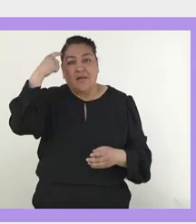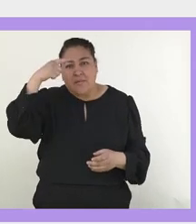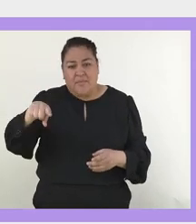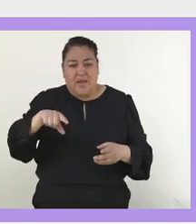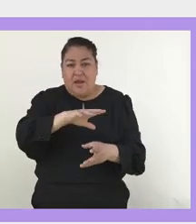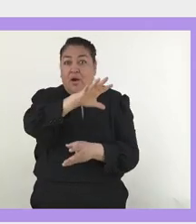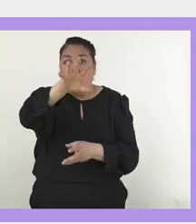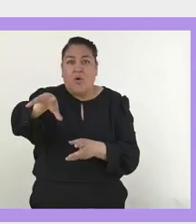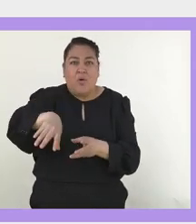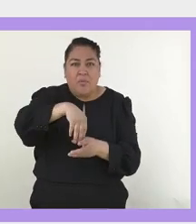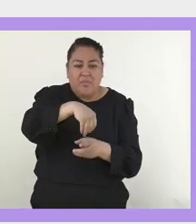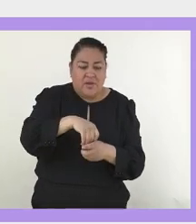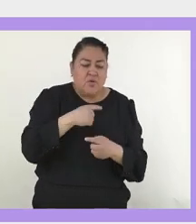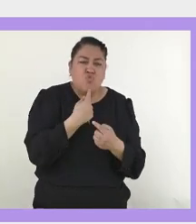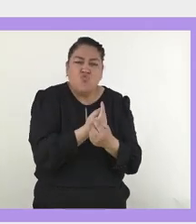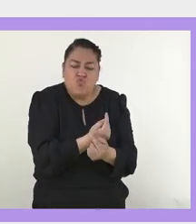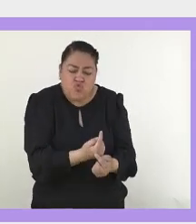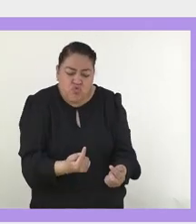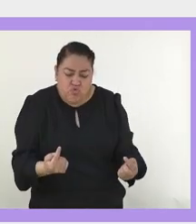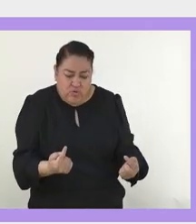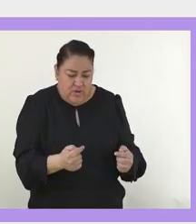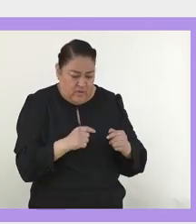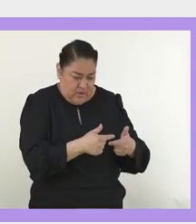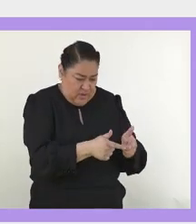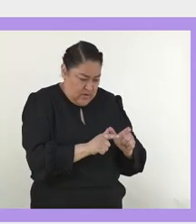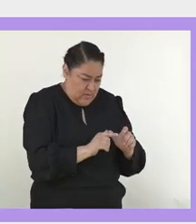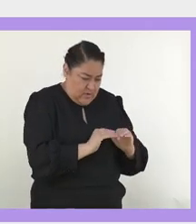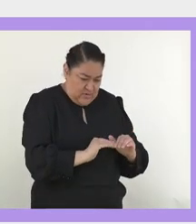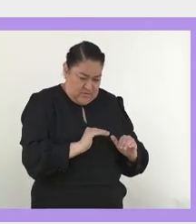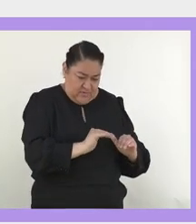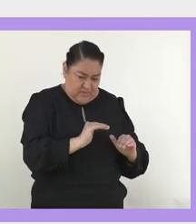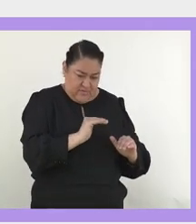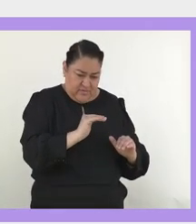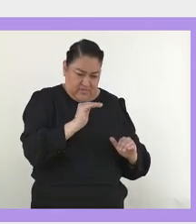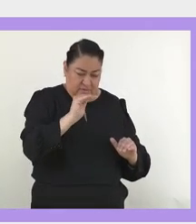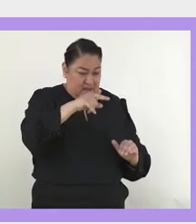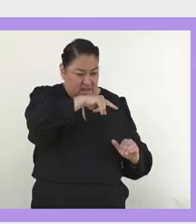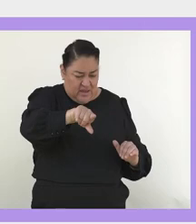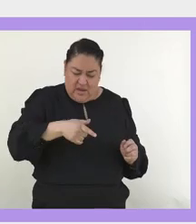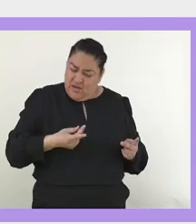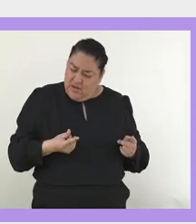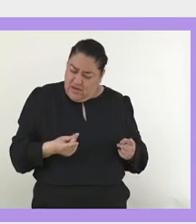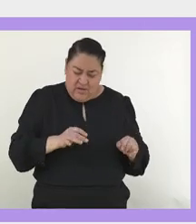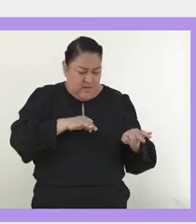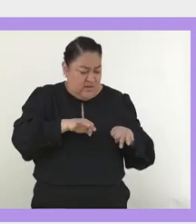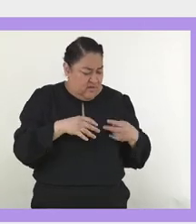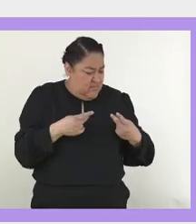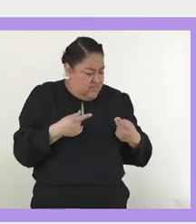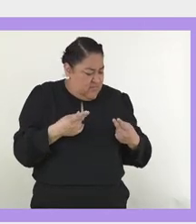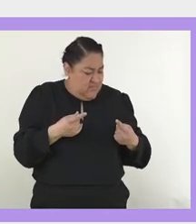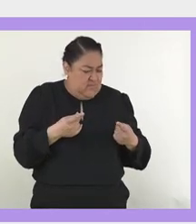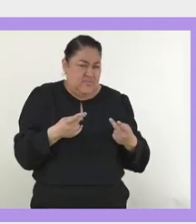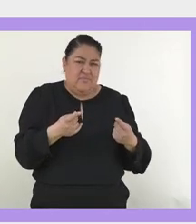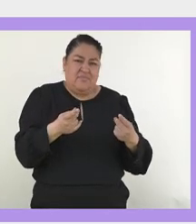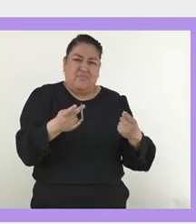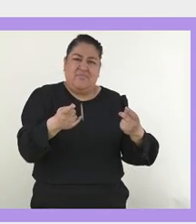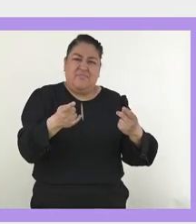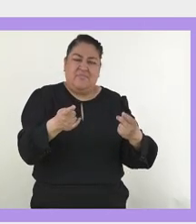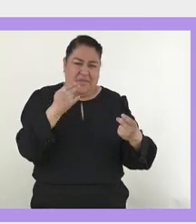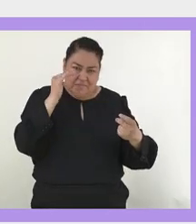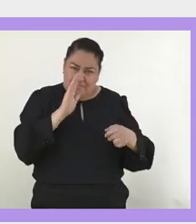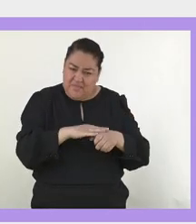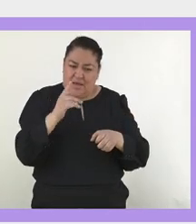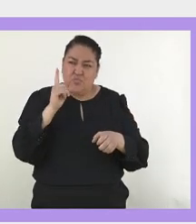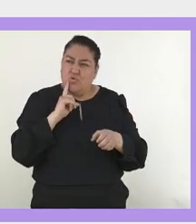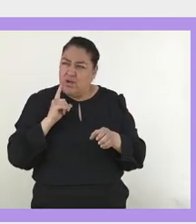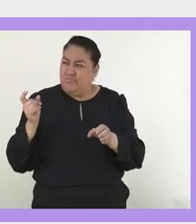la estructura desde las niñas hasta selección nacional se mantenga activa no y no solo activa o sea crezca en número de